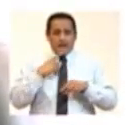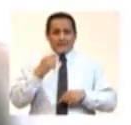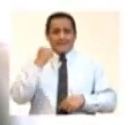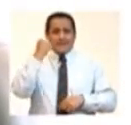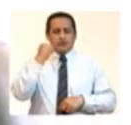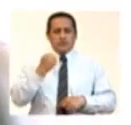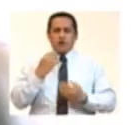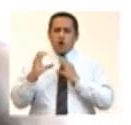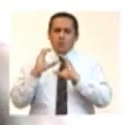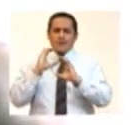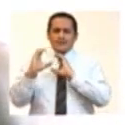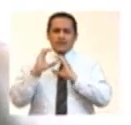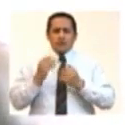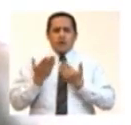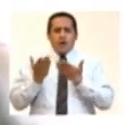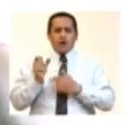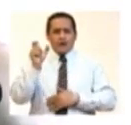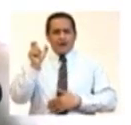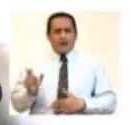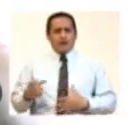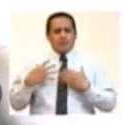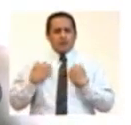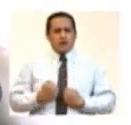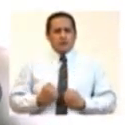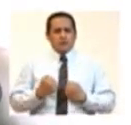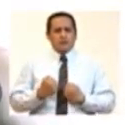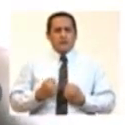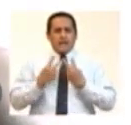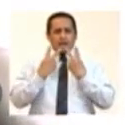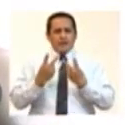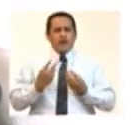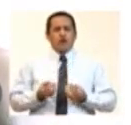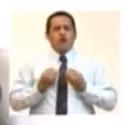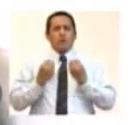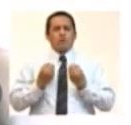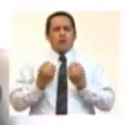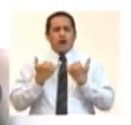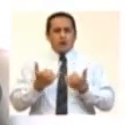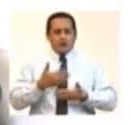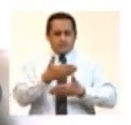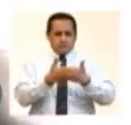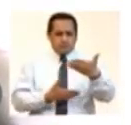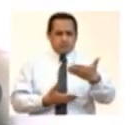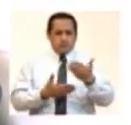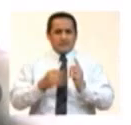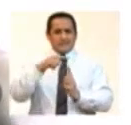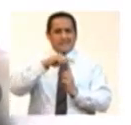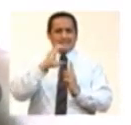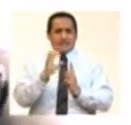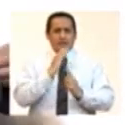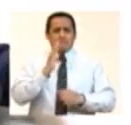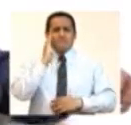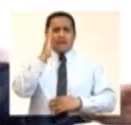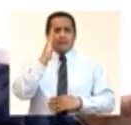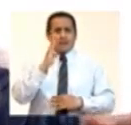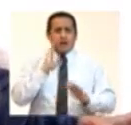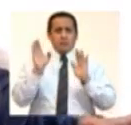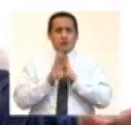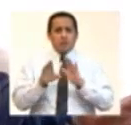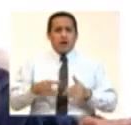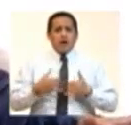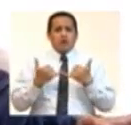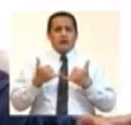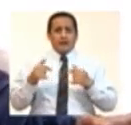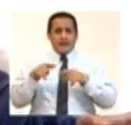Continuamos en Tus Derechos esta mañana conversando acerca de los alcances de este fallo, de esta sentencia del Tribunal